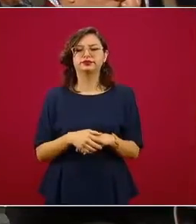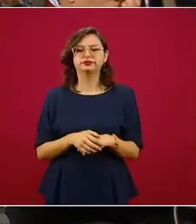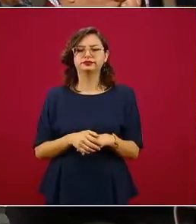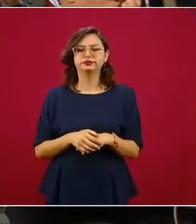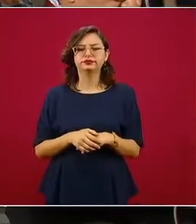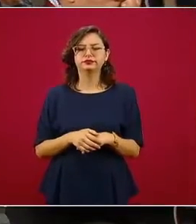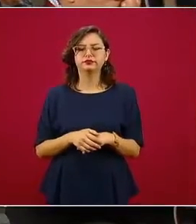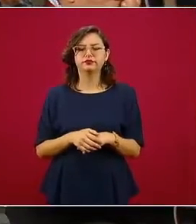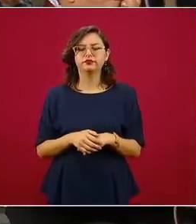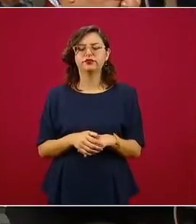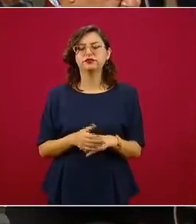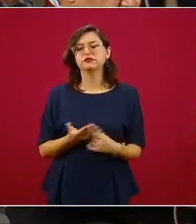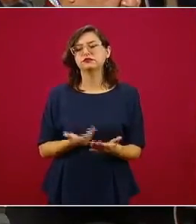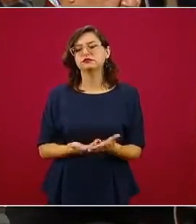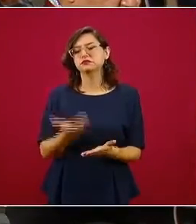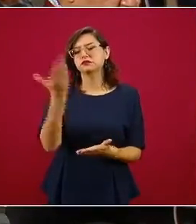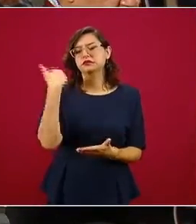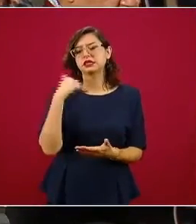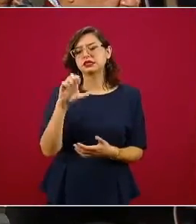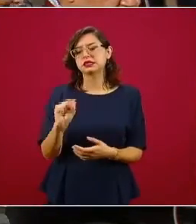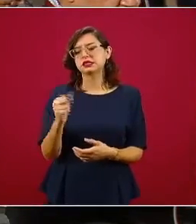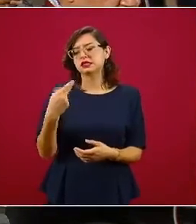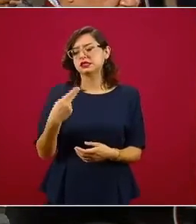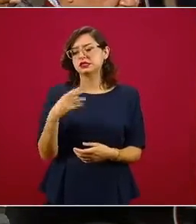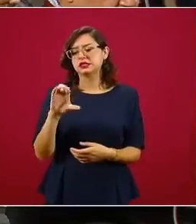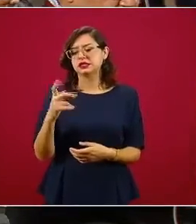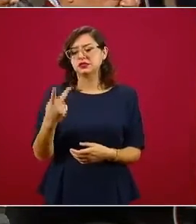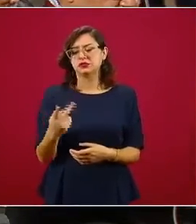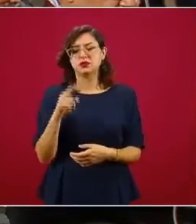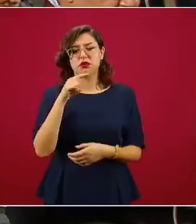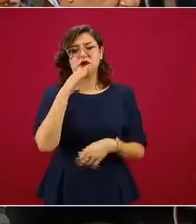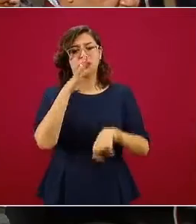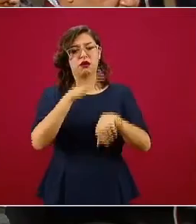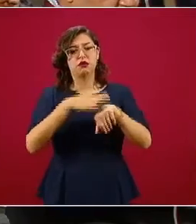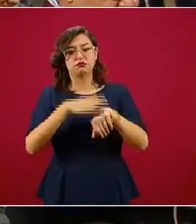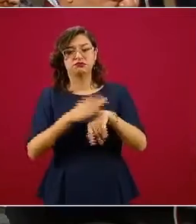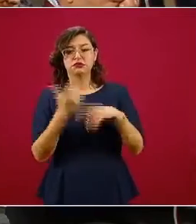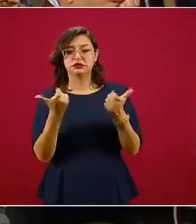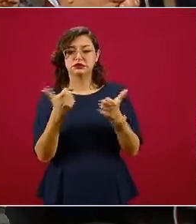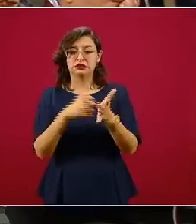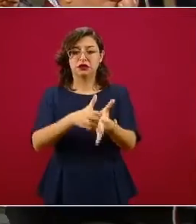para en el ajuste que usted ha indicado respecto a la austeridad,